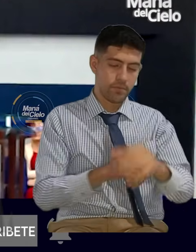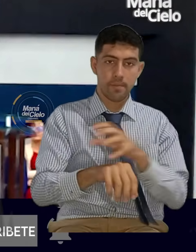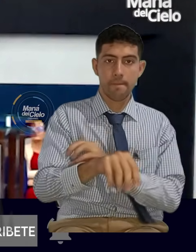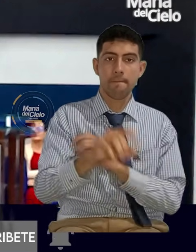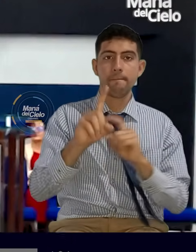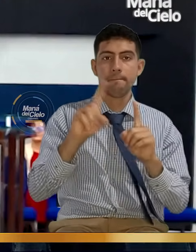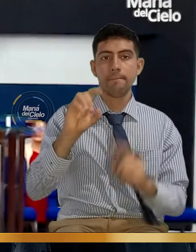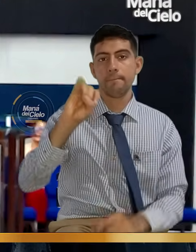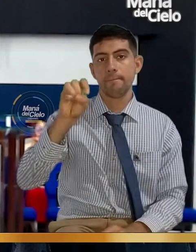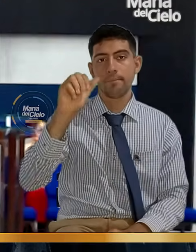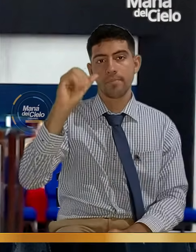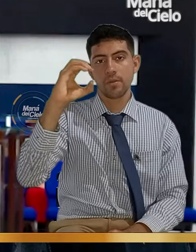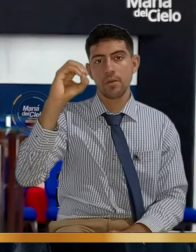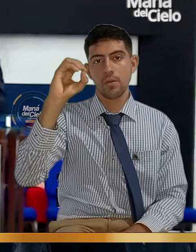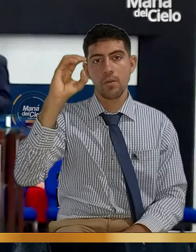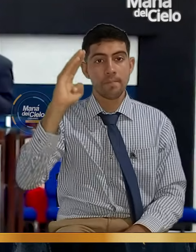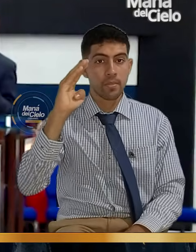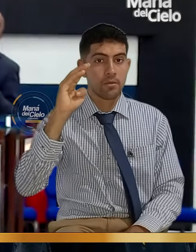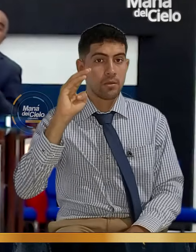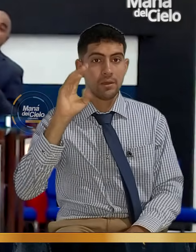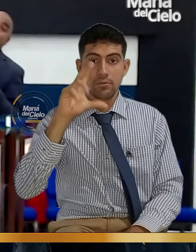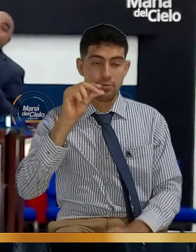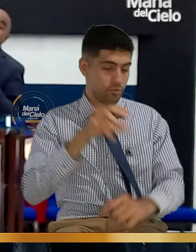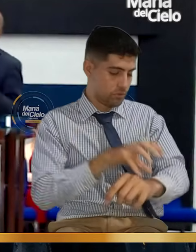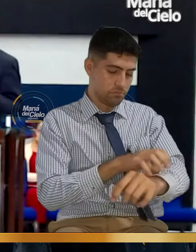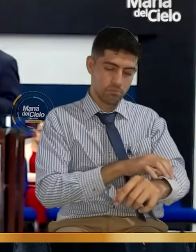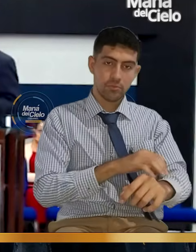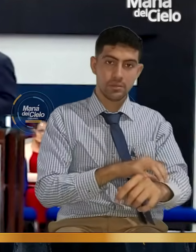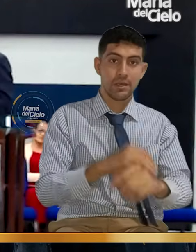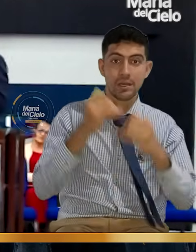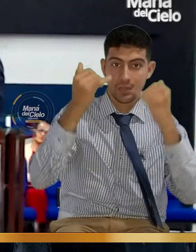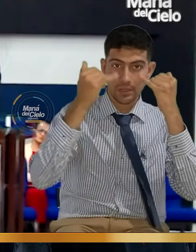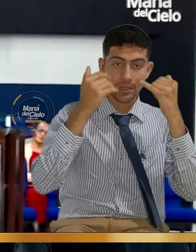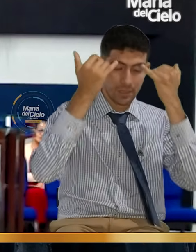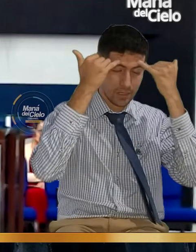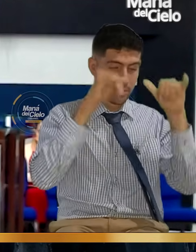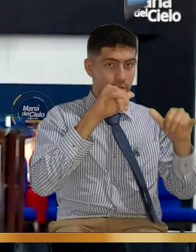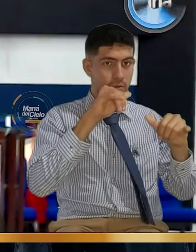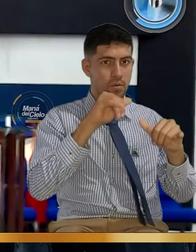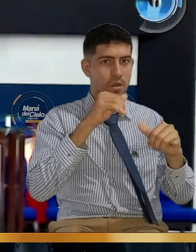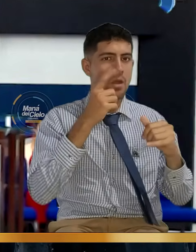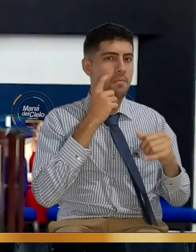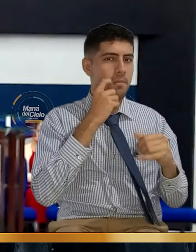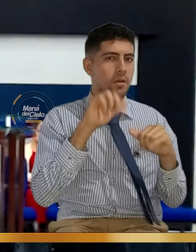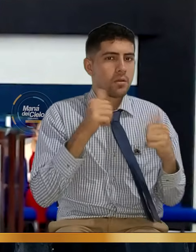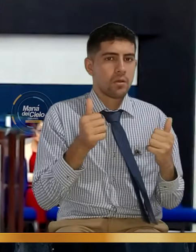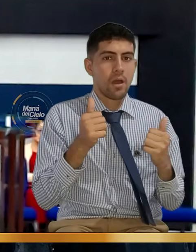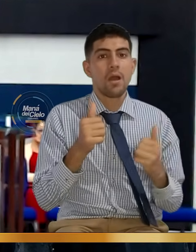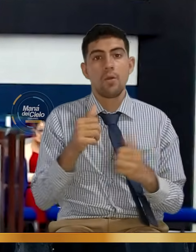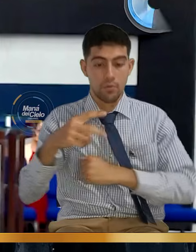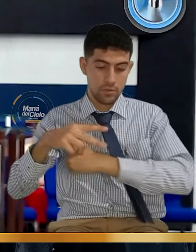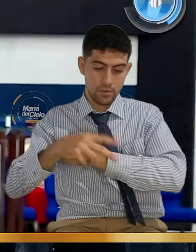al Señor. Así que le tocó a Jacob salir huyendo, escapando de su hermano Esaú,